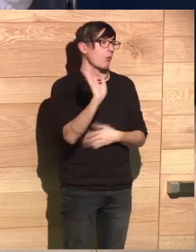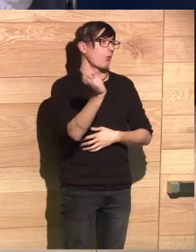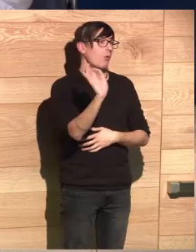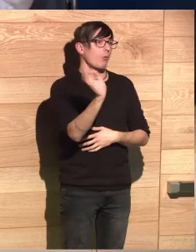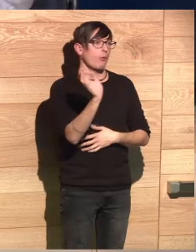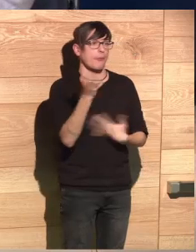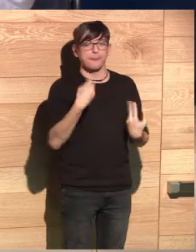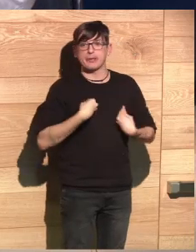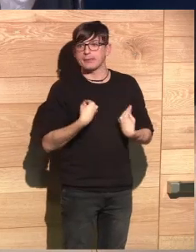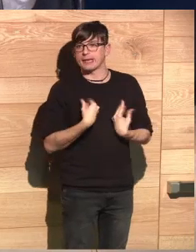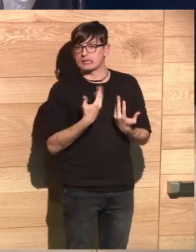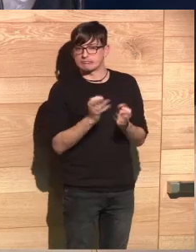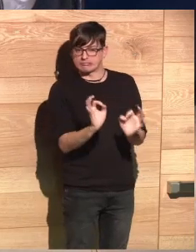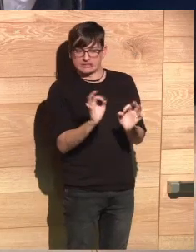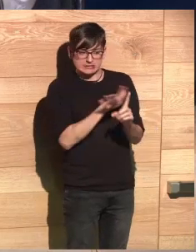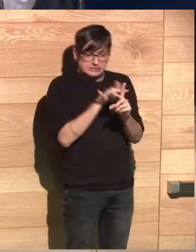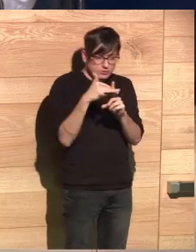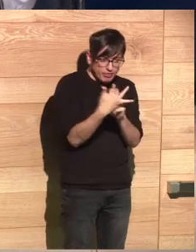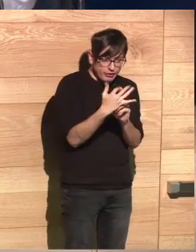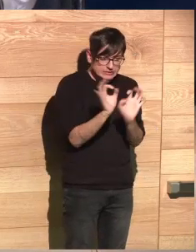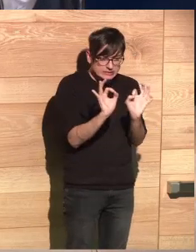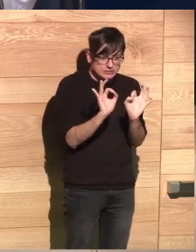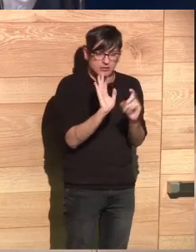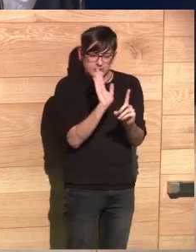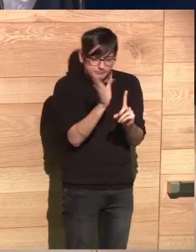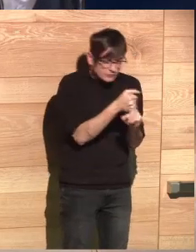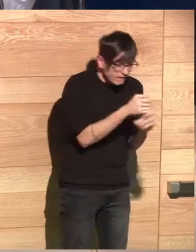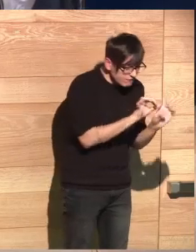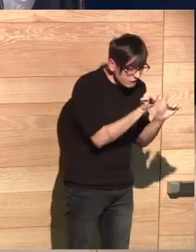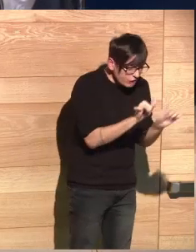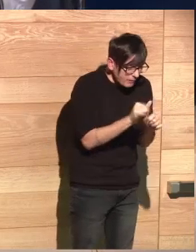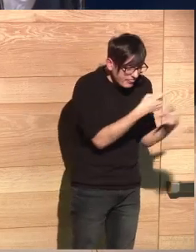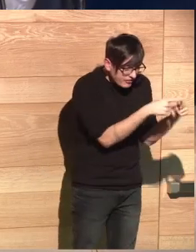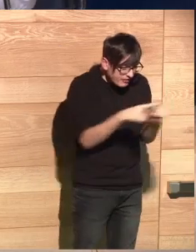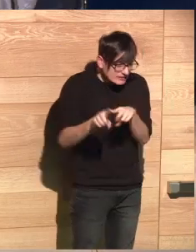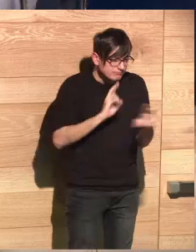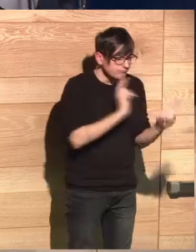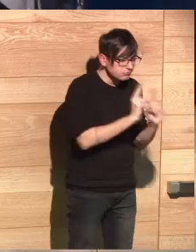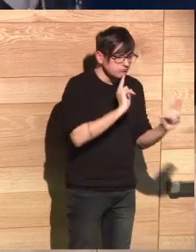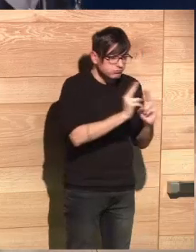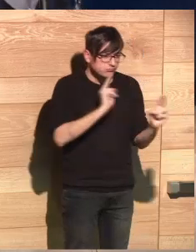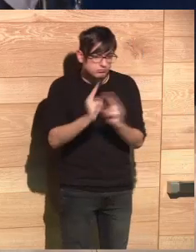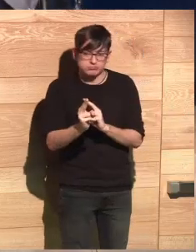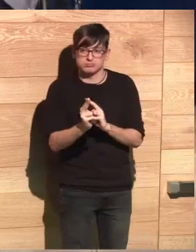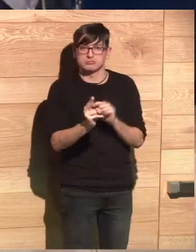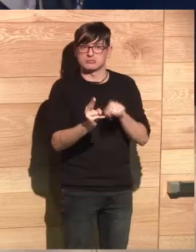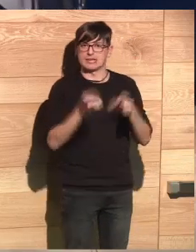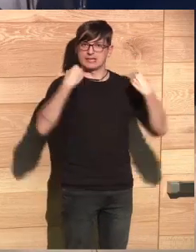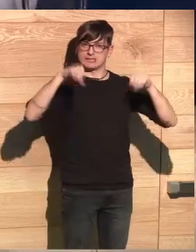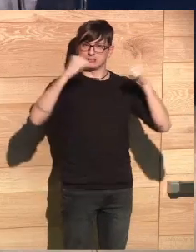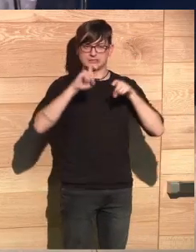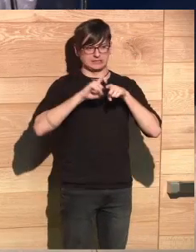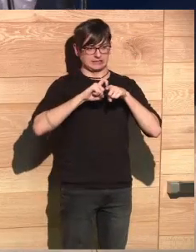Como vivir determinadas situaciones y encontrar maneras distintas de responder a ellas es un ejercicio típico